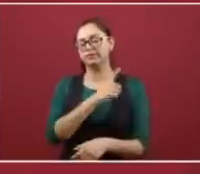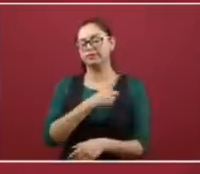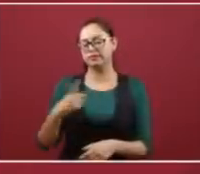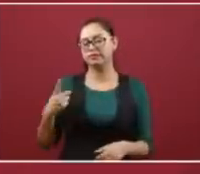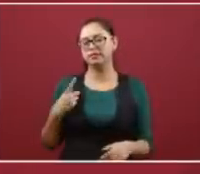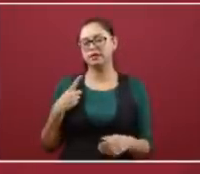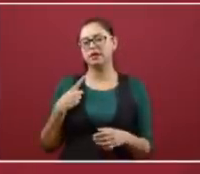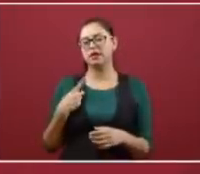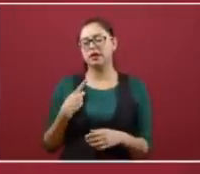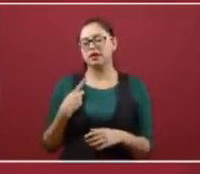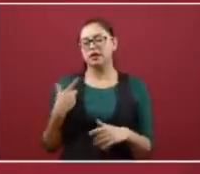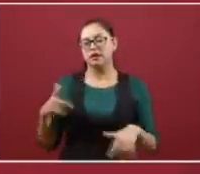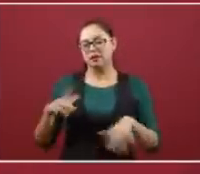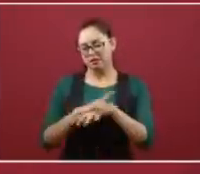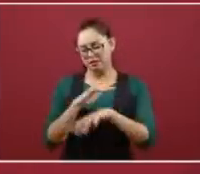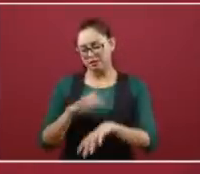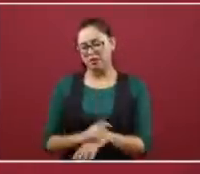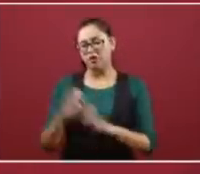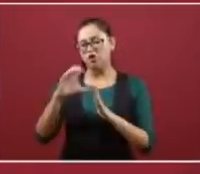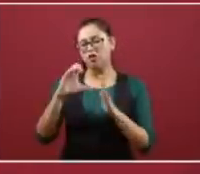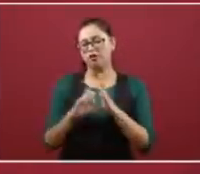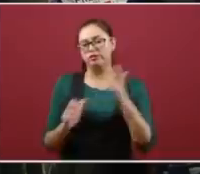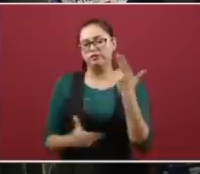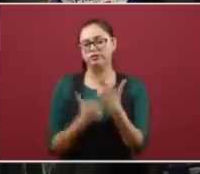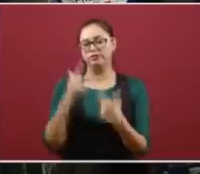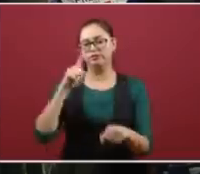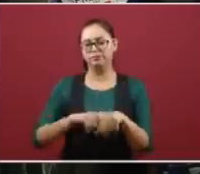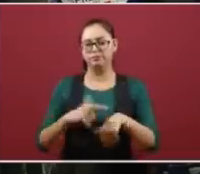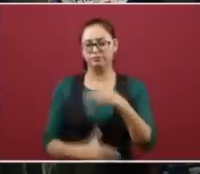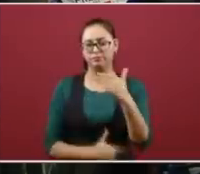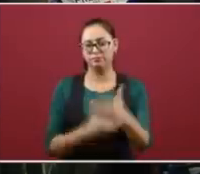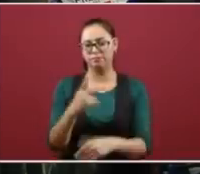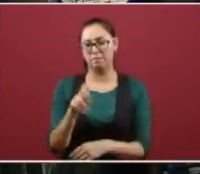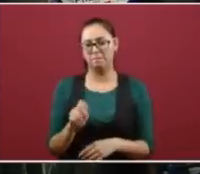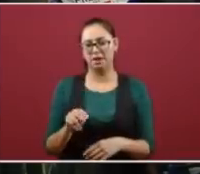procedimientos penales es cuanto señor presidente